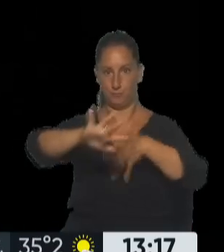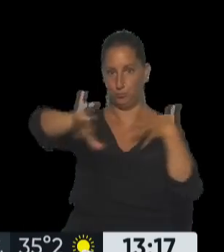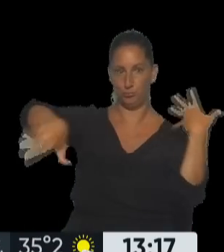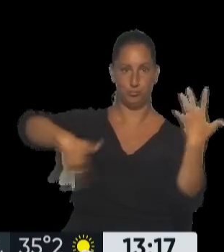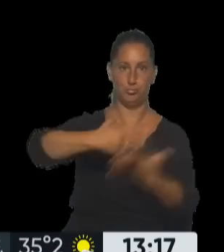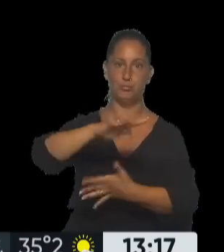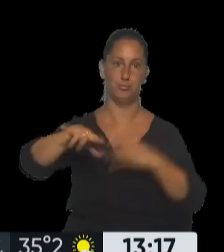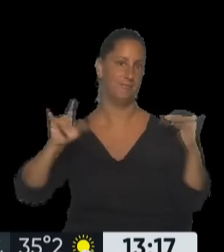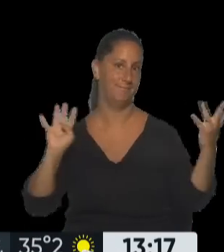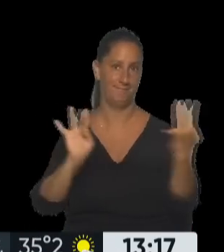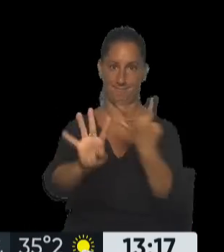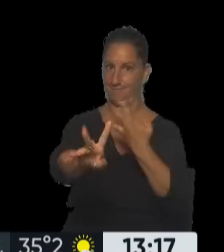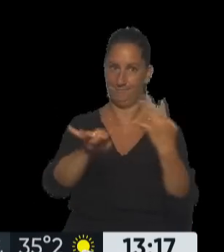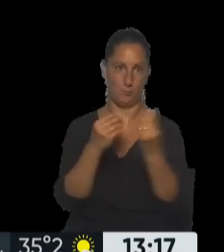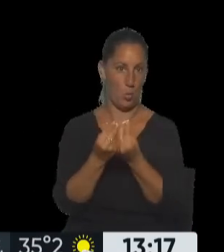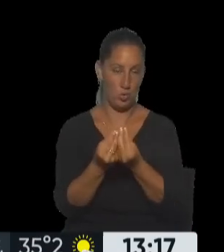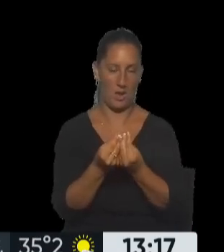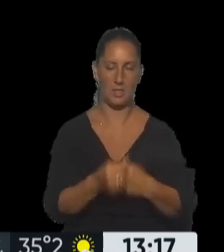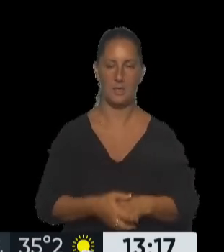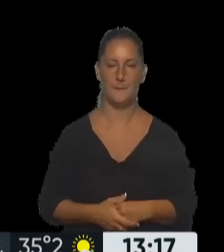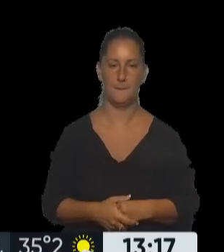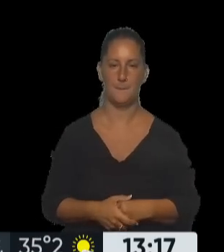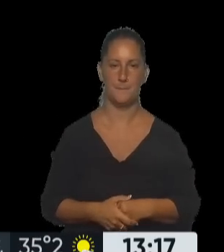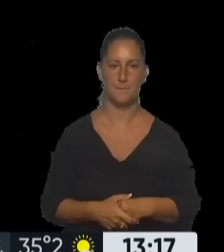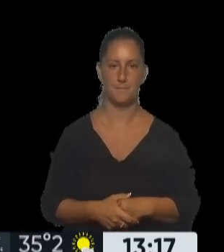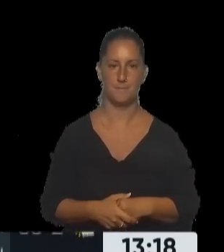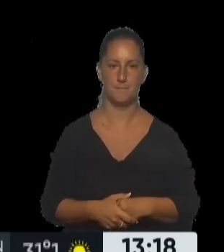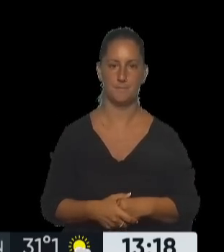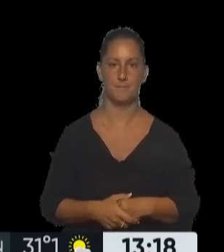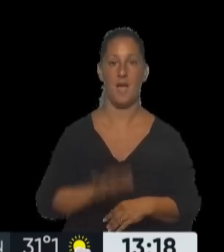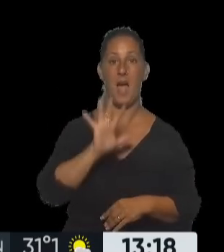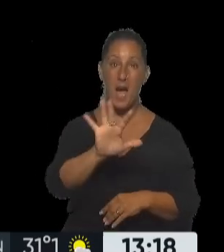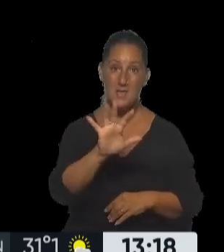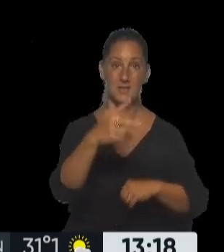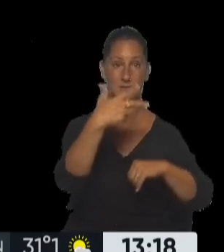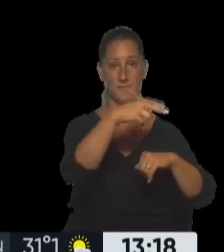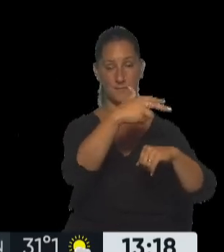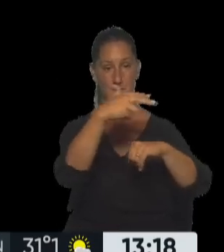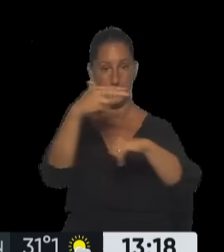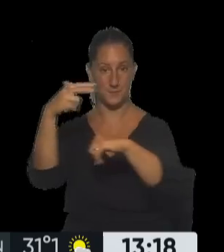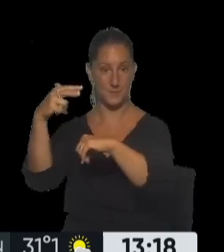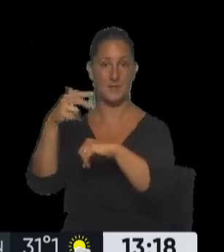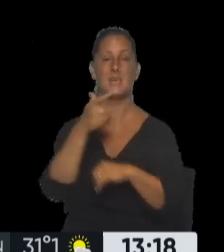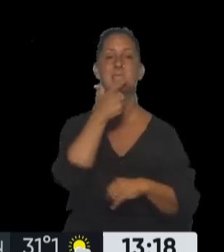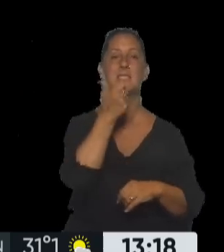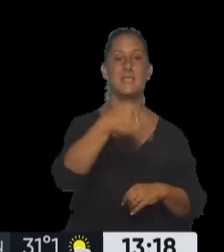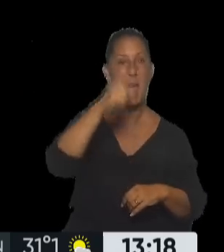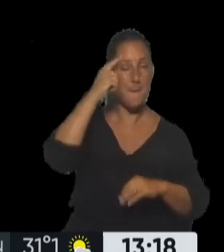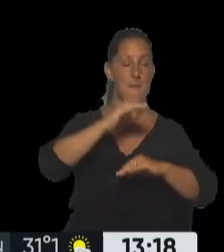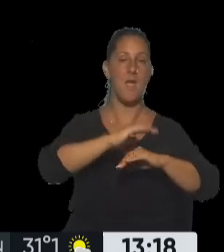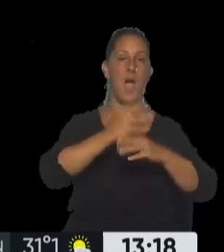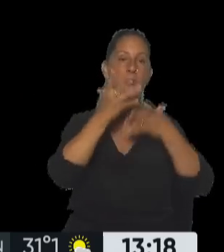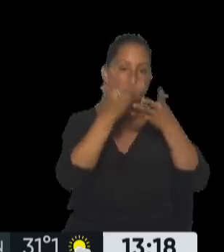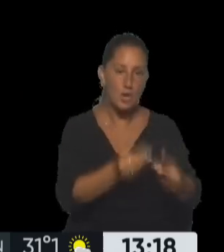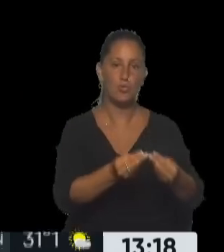ronda este lugar que es muchísima gente y así Esa fue trasladada luego de que el lograse rehabilitarla y